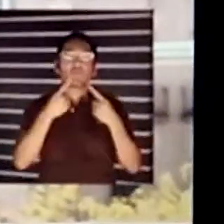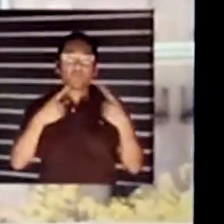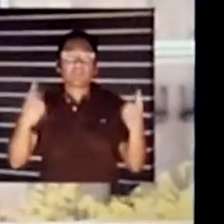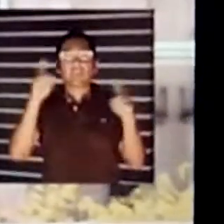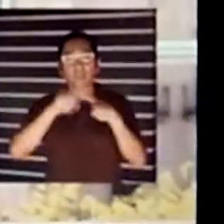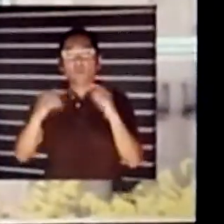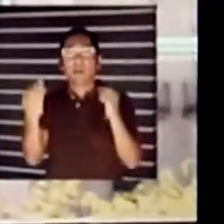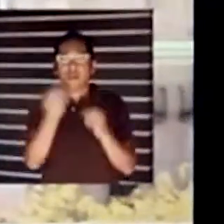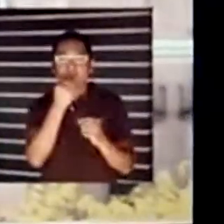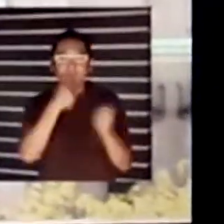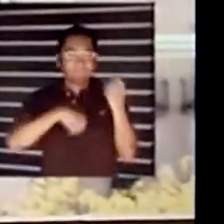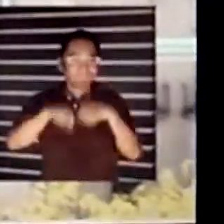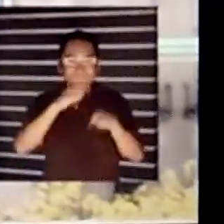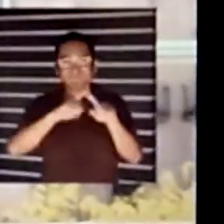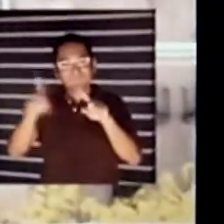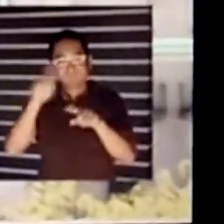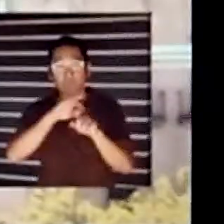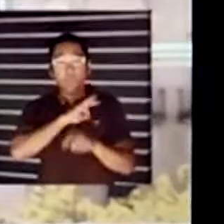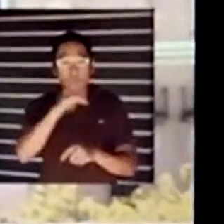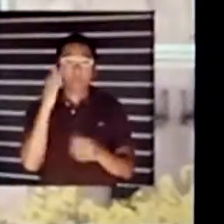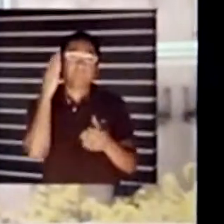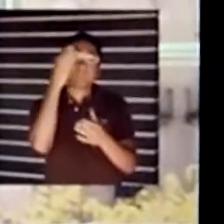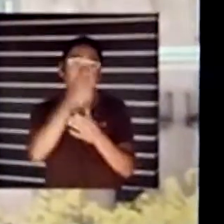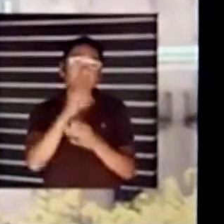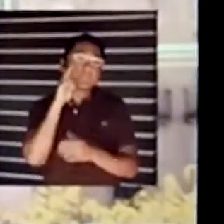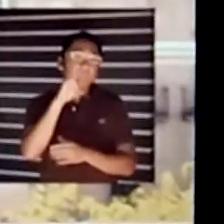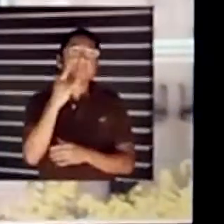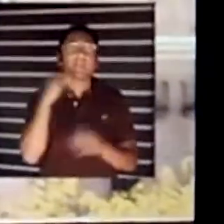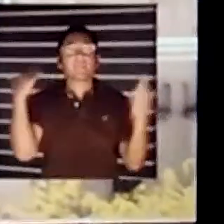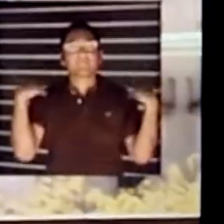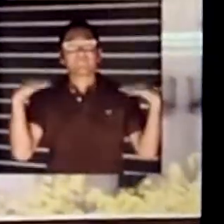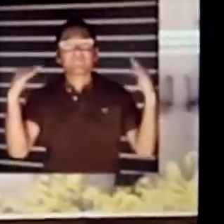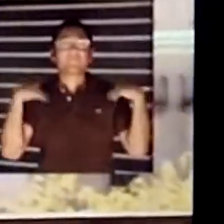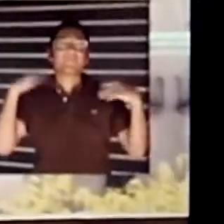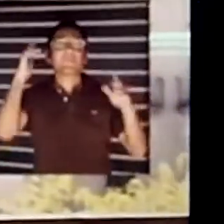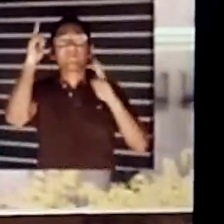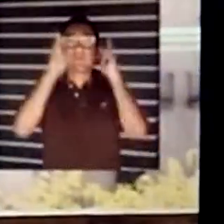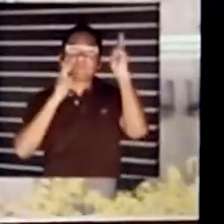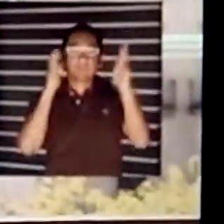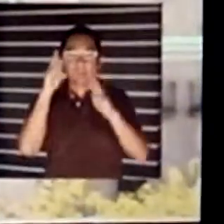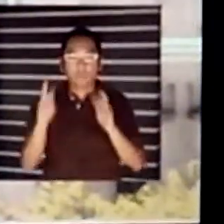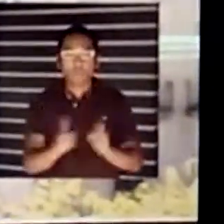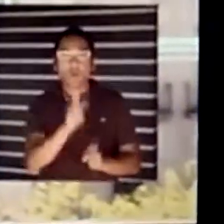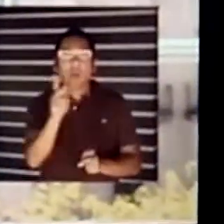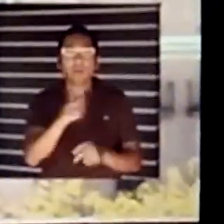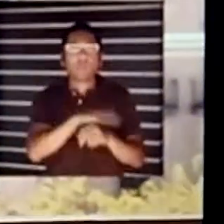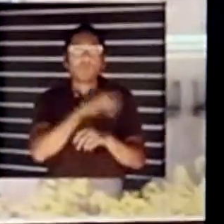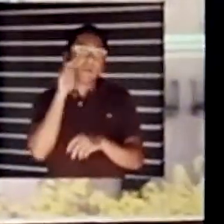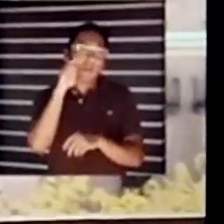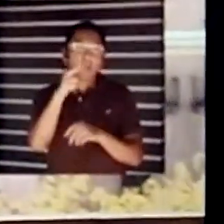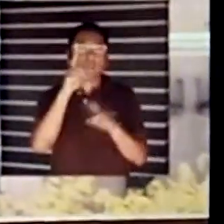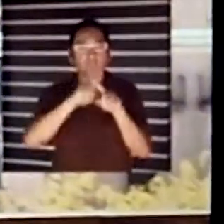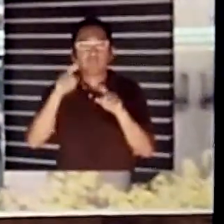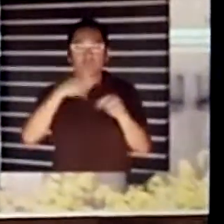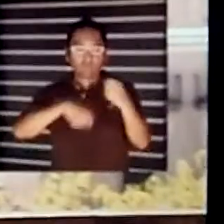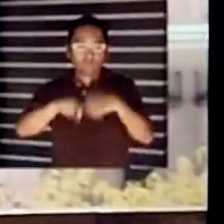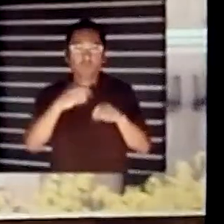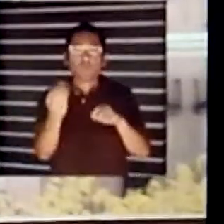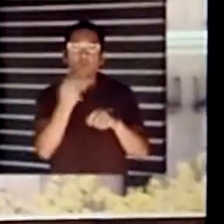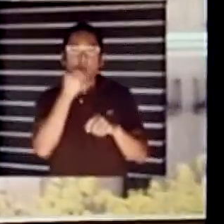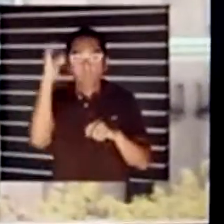supuesto la gastronomía pues tengan la oportunidad de ir y visitar este pueblo ya que se llevará a cabo el circuito gastronómico y